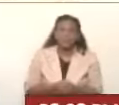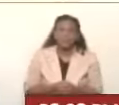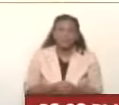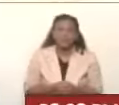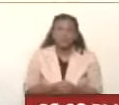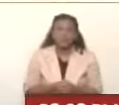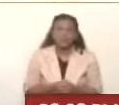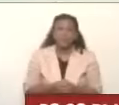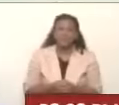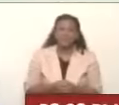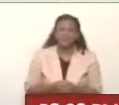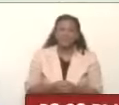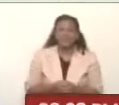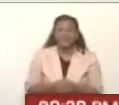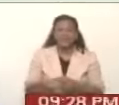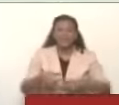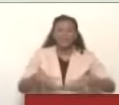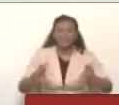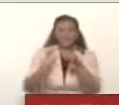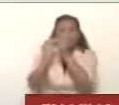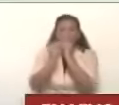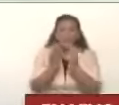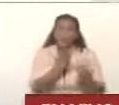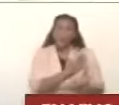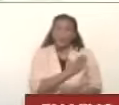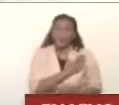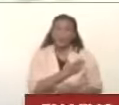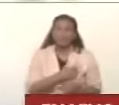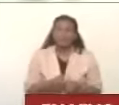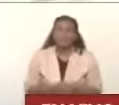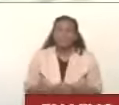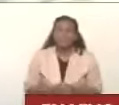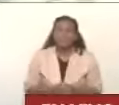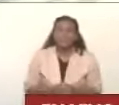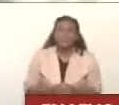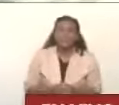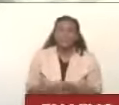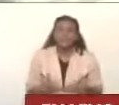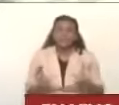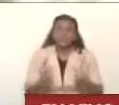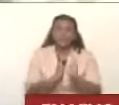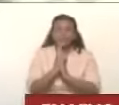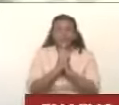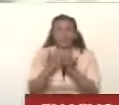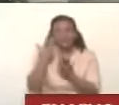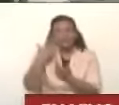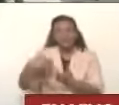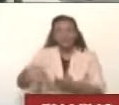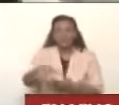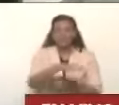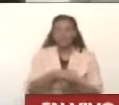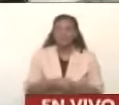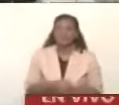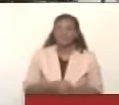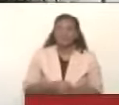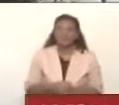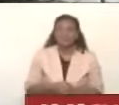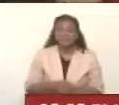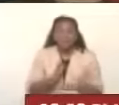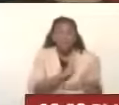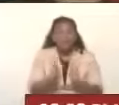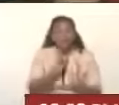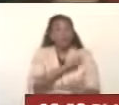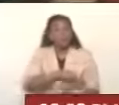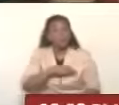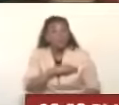en su modo económico, en su hogar, en su salón de autocuidado. Aquí estamos, presidente. En el marco de la